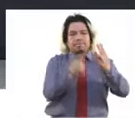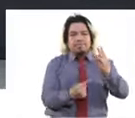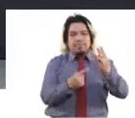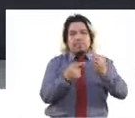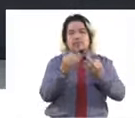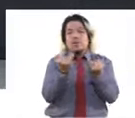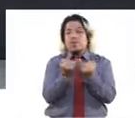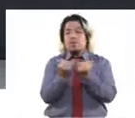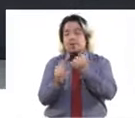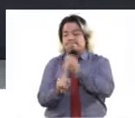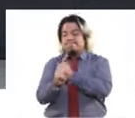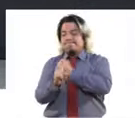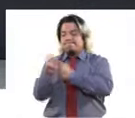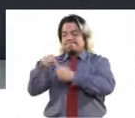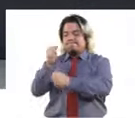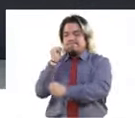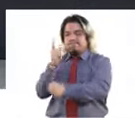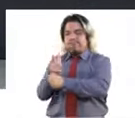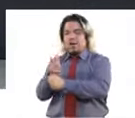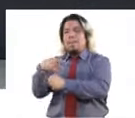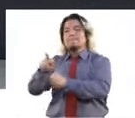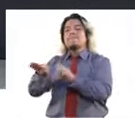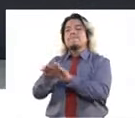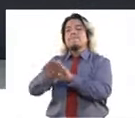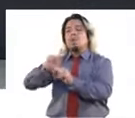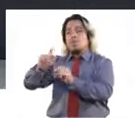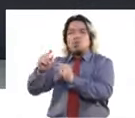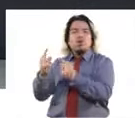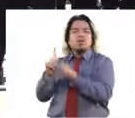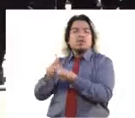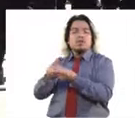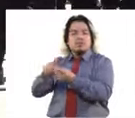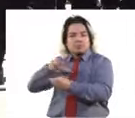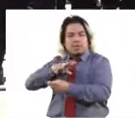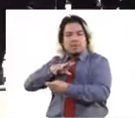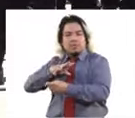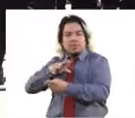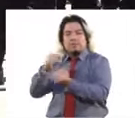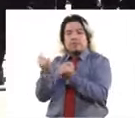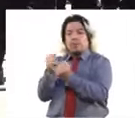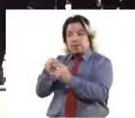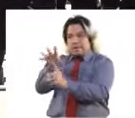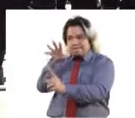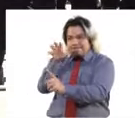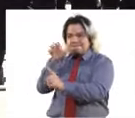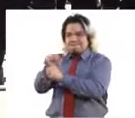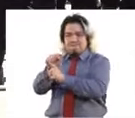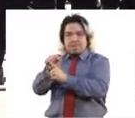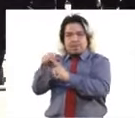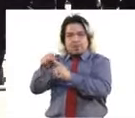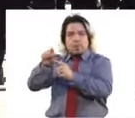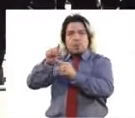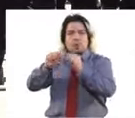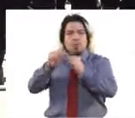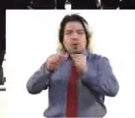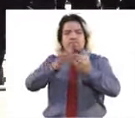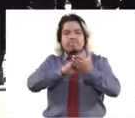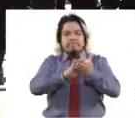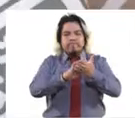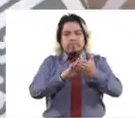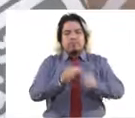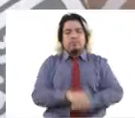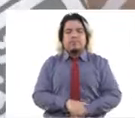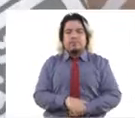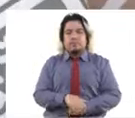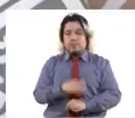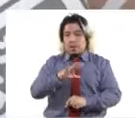delincuencia y sus causas, pero también sus múltiples manifestaciones, y sobre todo, combatirla todos los días. Hoy se